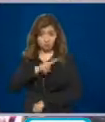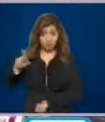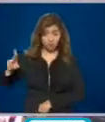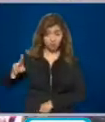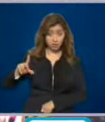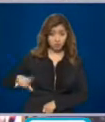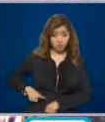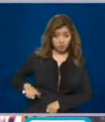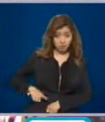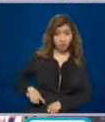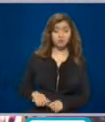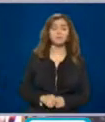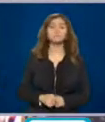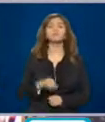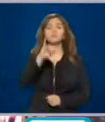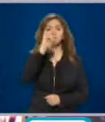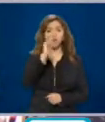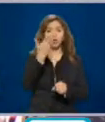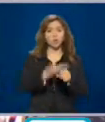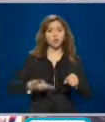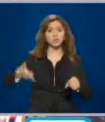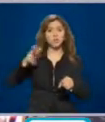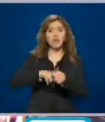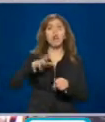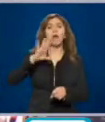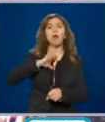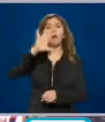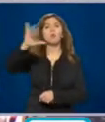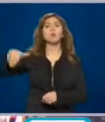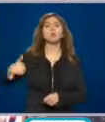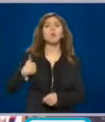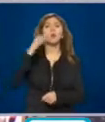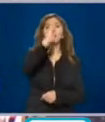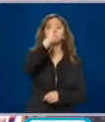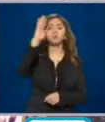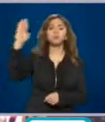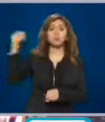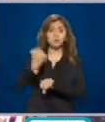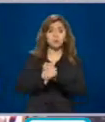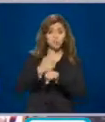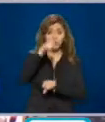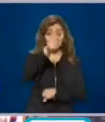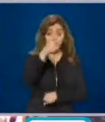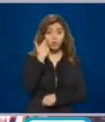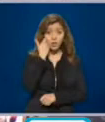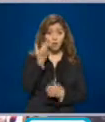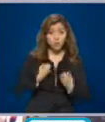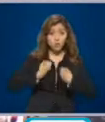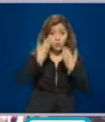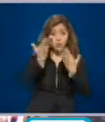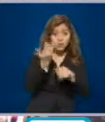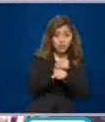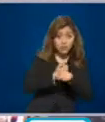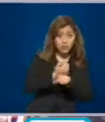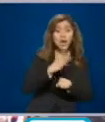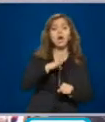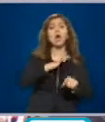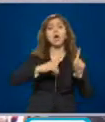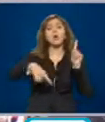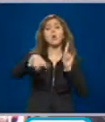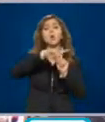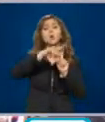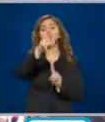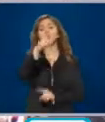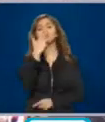Todos los hospitales grandes, la mayoría tienen sus bancos de sangre. Entonces, si alguien quiere hacer una donación, hay la campaña de la Cruz Roja, ¿no?